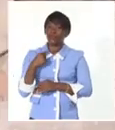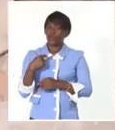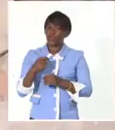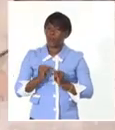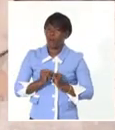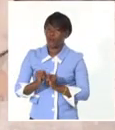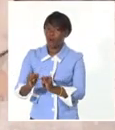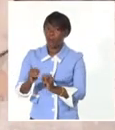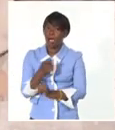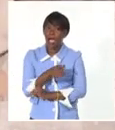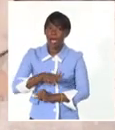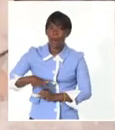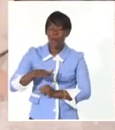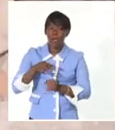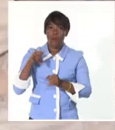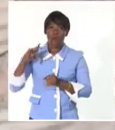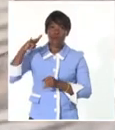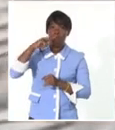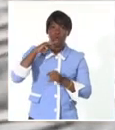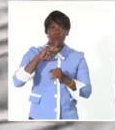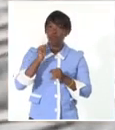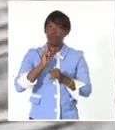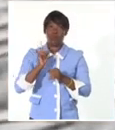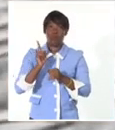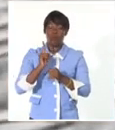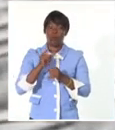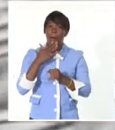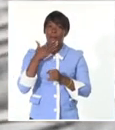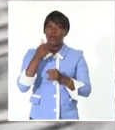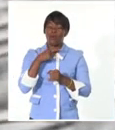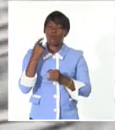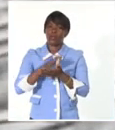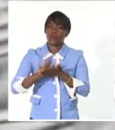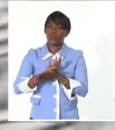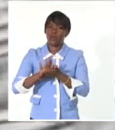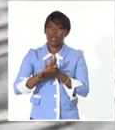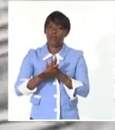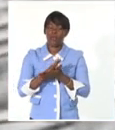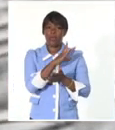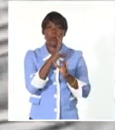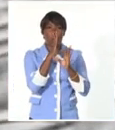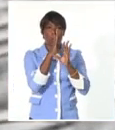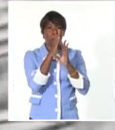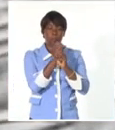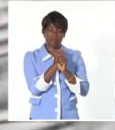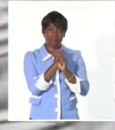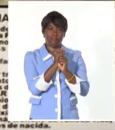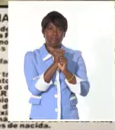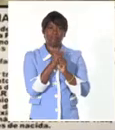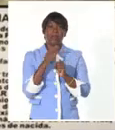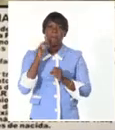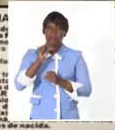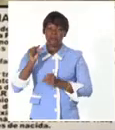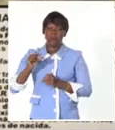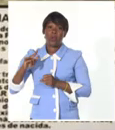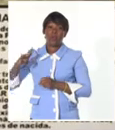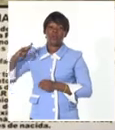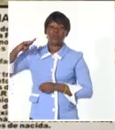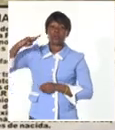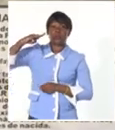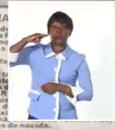política de incentivo al terrorismo y la subversión contra Cuba tienen en su haber más de 60 años de